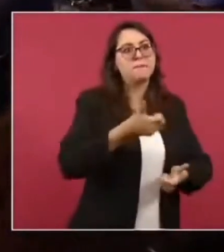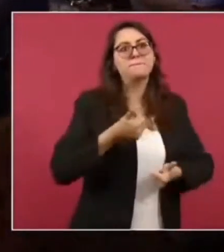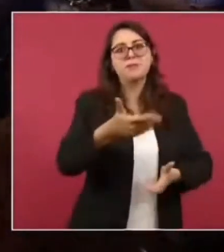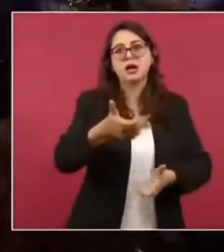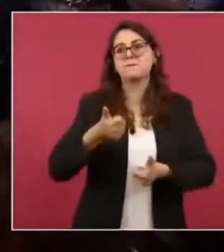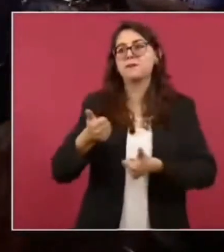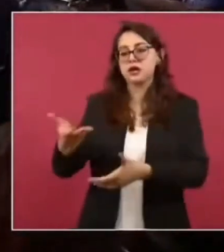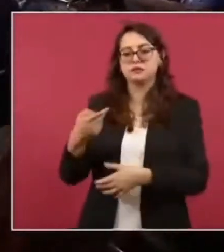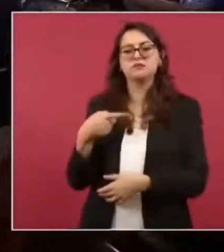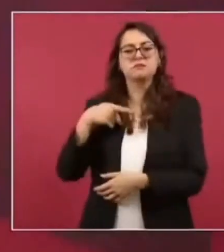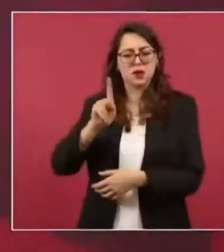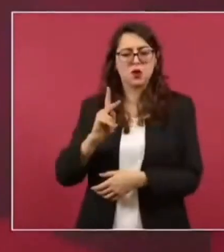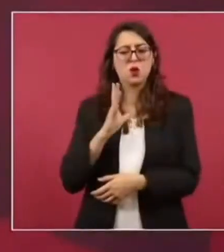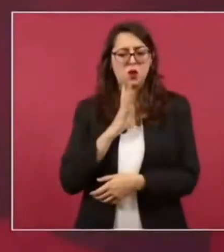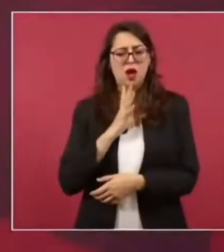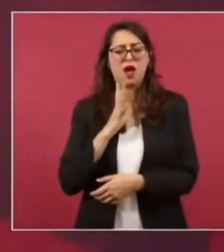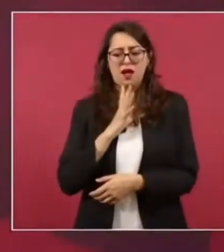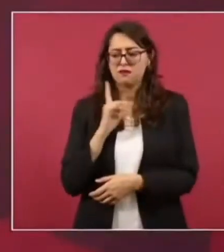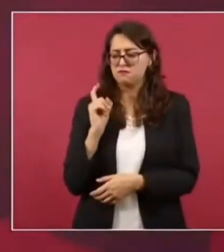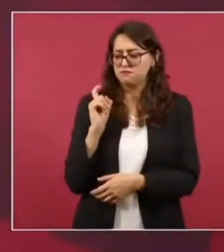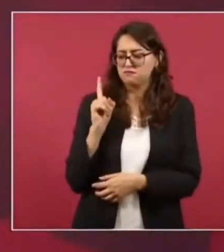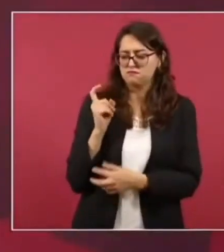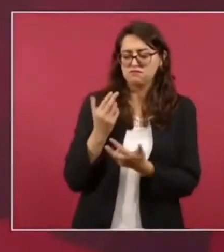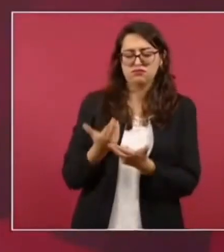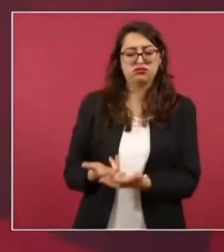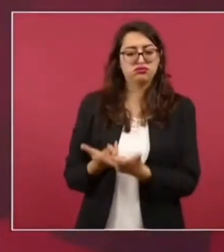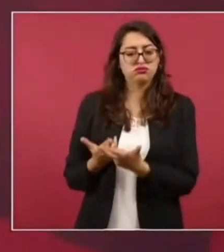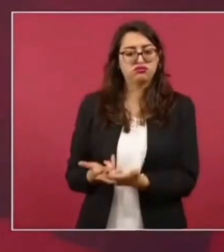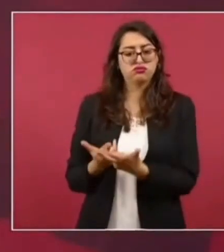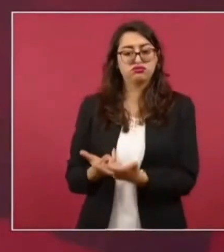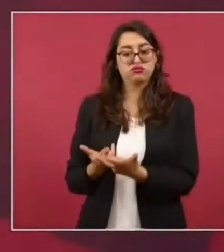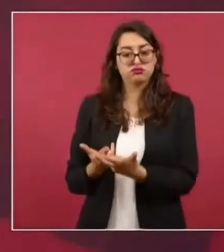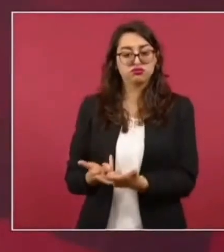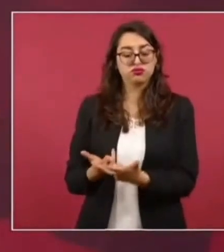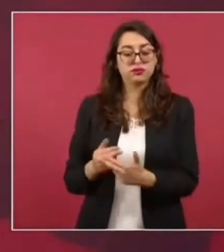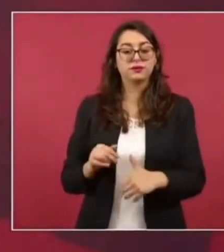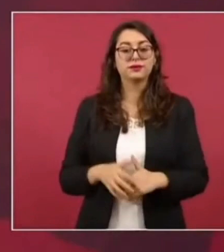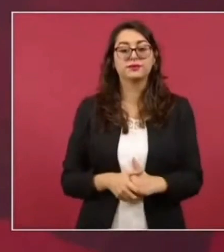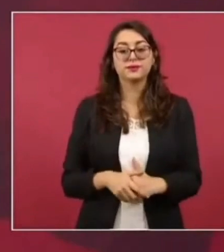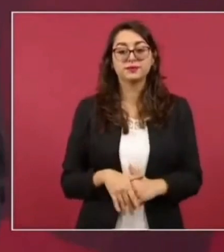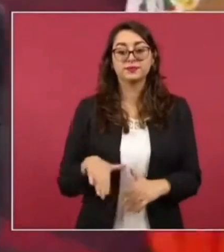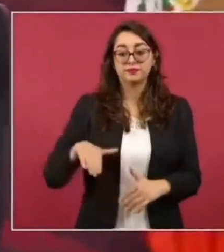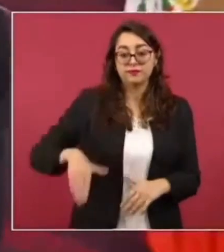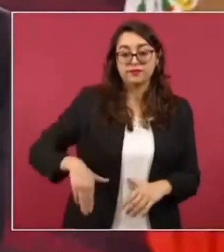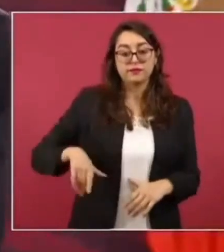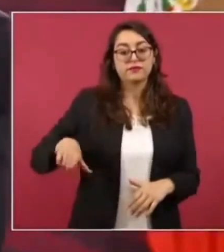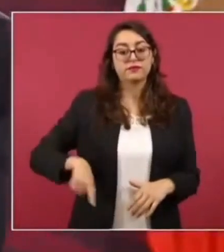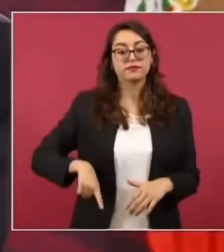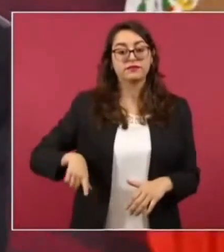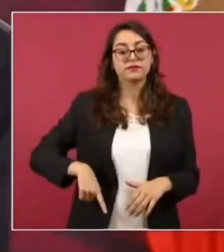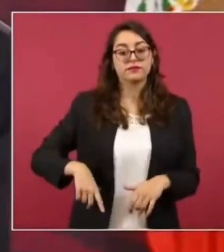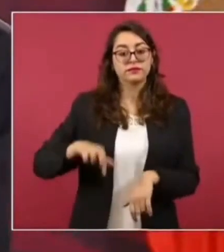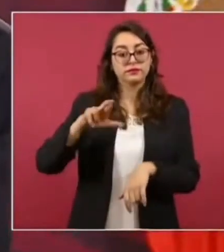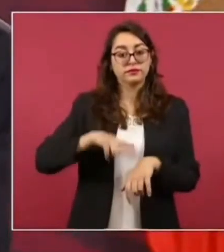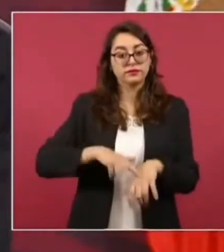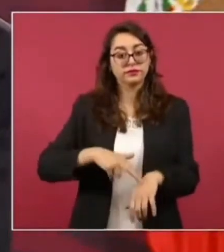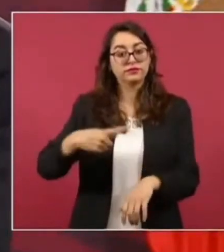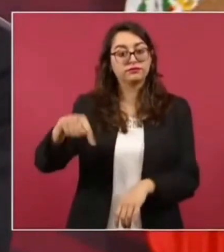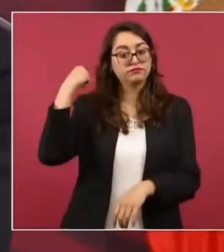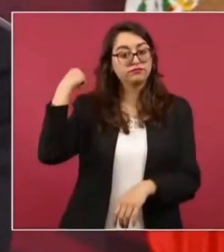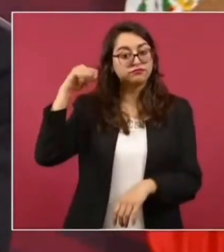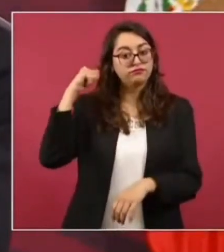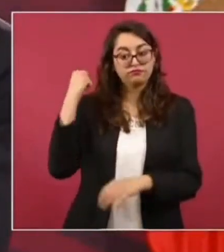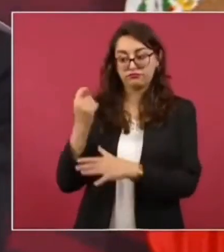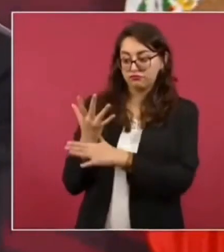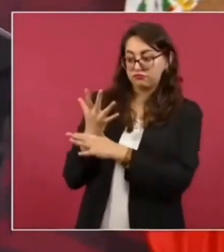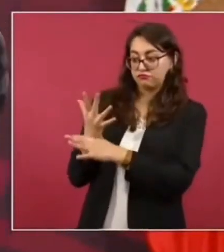pero ahí no hay problema de agua, como lo mencionó el gobernador de Tabasco,